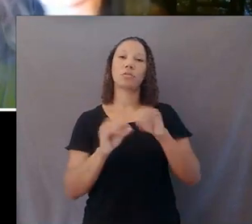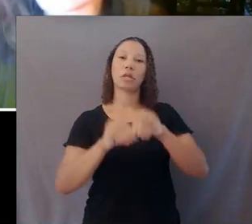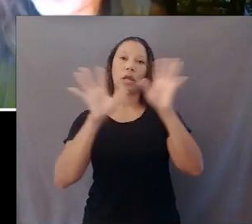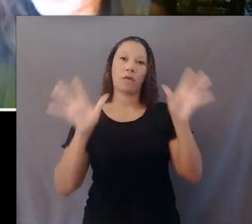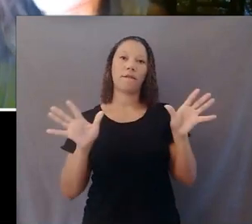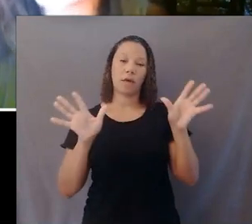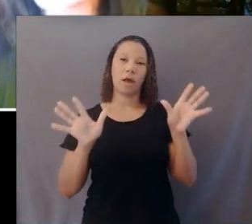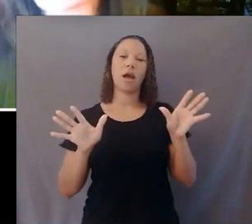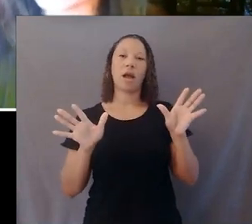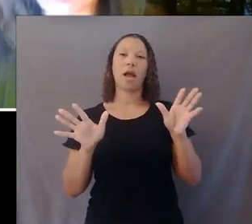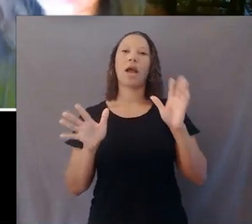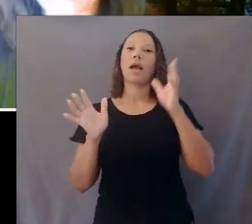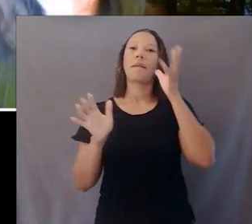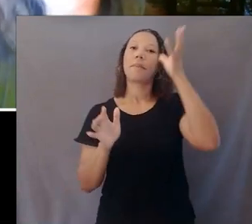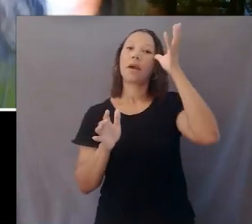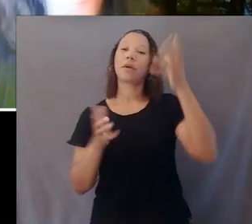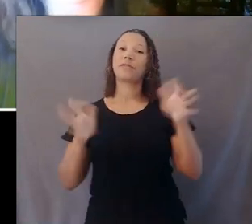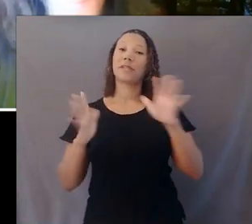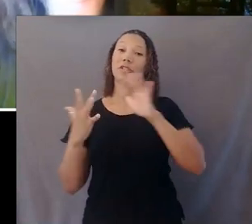o visitar el sitio web